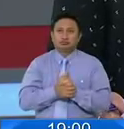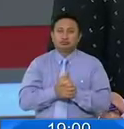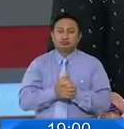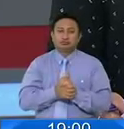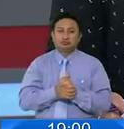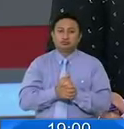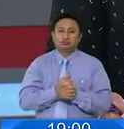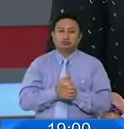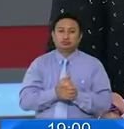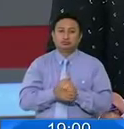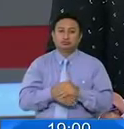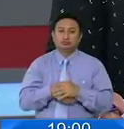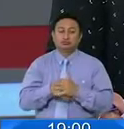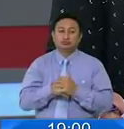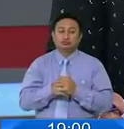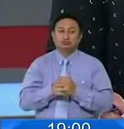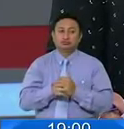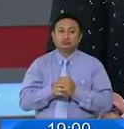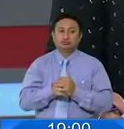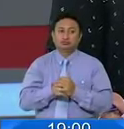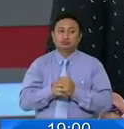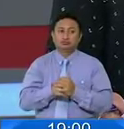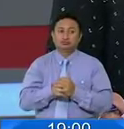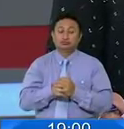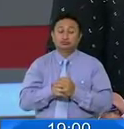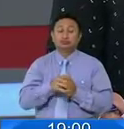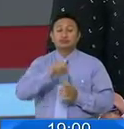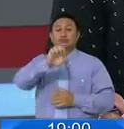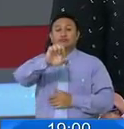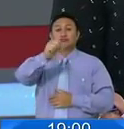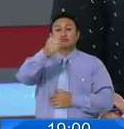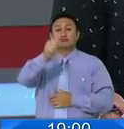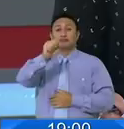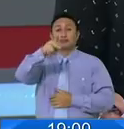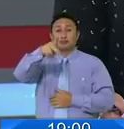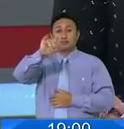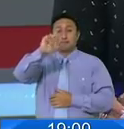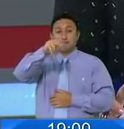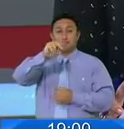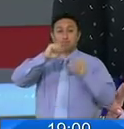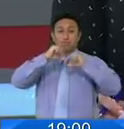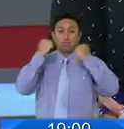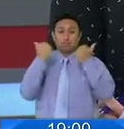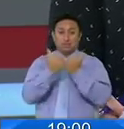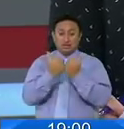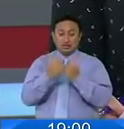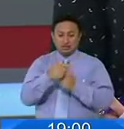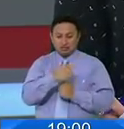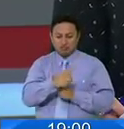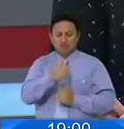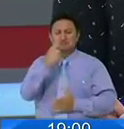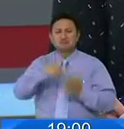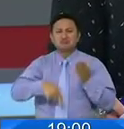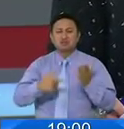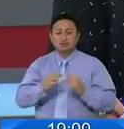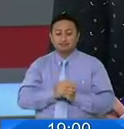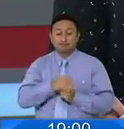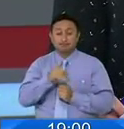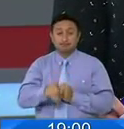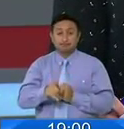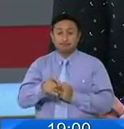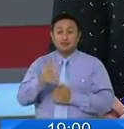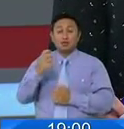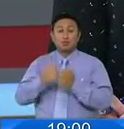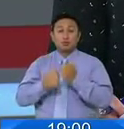Fraude procesal sería el delito en el cual habría incurrido la asambleísta Sofía Espín al visitar en la cárcel a una persona que